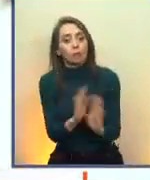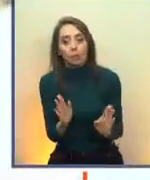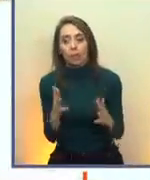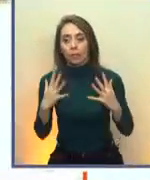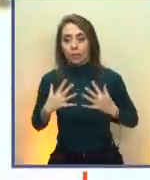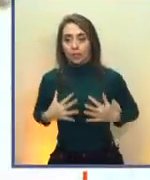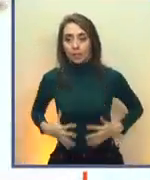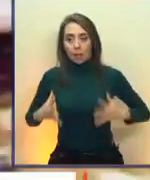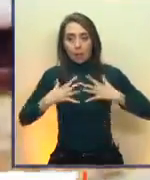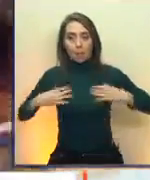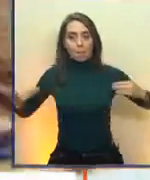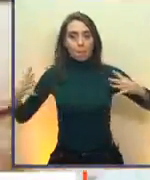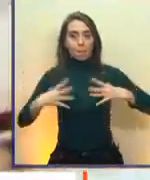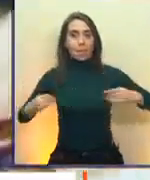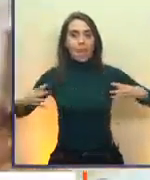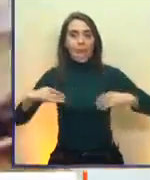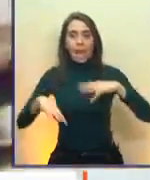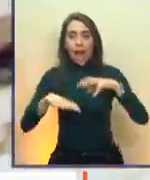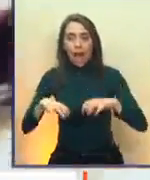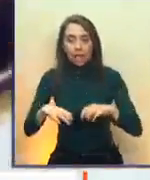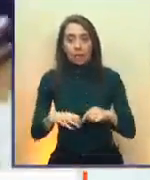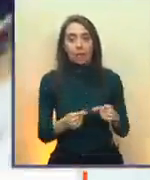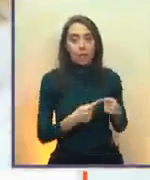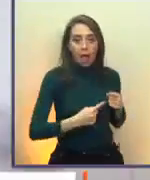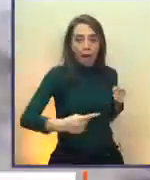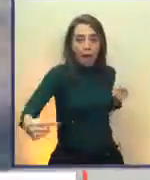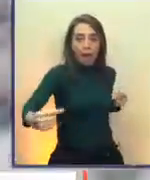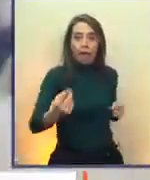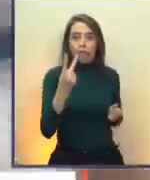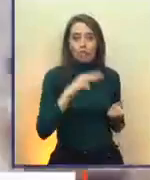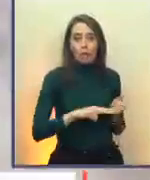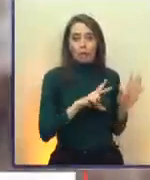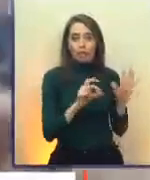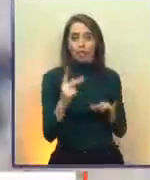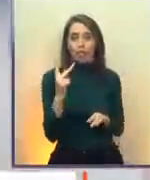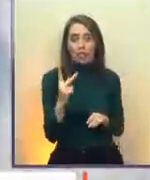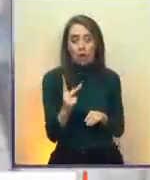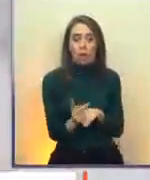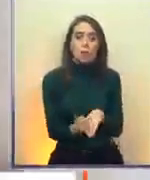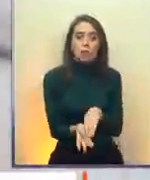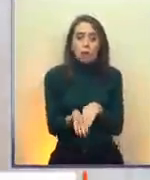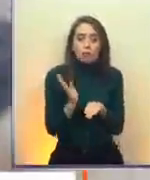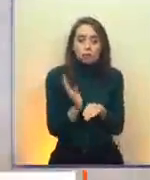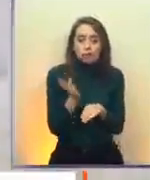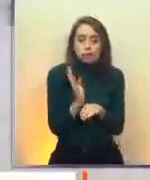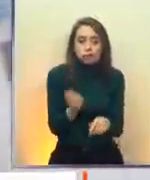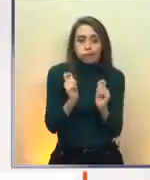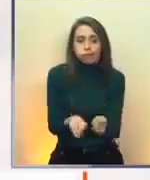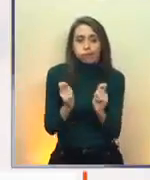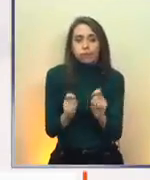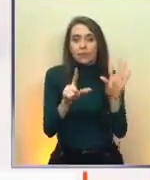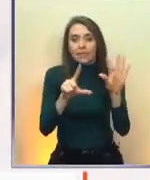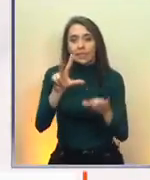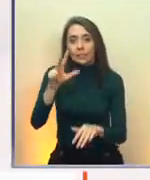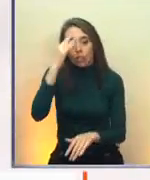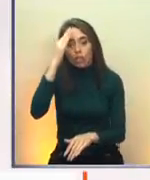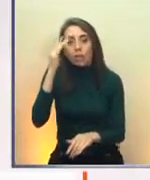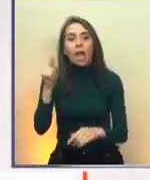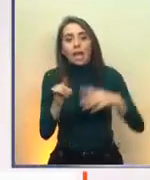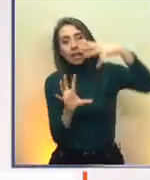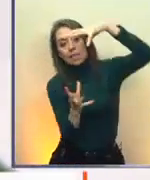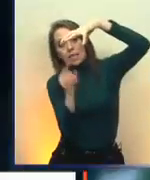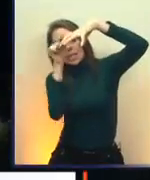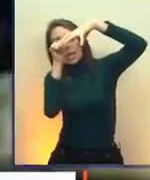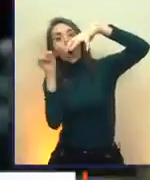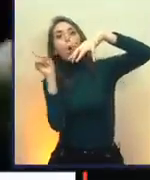con pieles de animales, recorrió 2.800 kilómetros durante 78 días por la llamada última frontera con